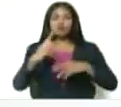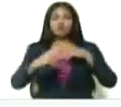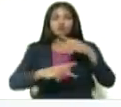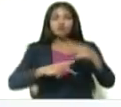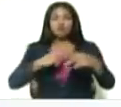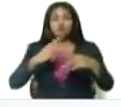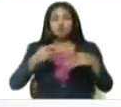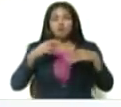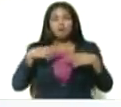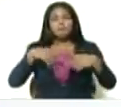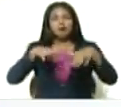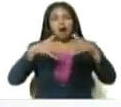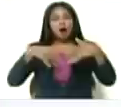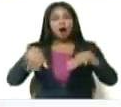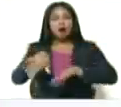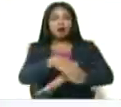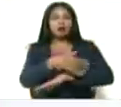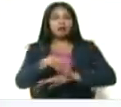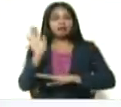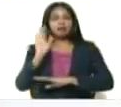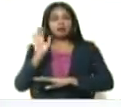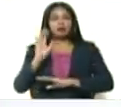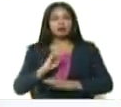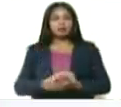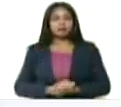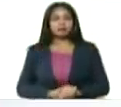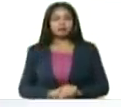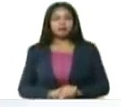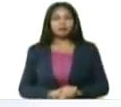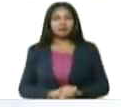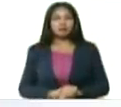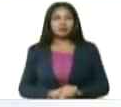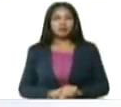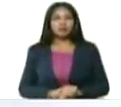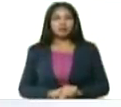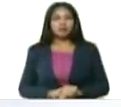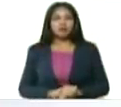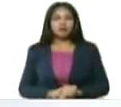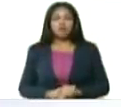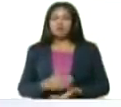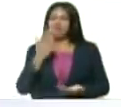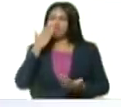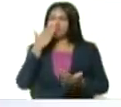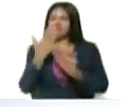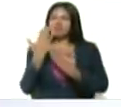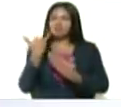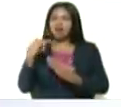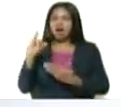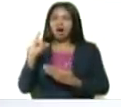por todas las calles de Caracas. Y cuando pasó al frente